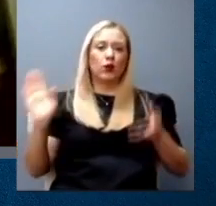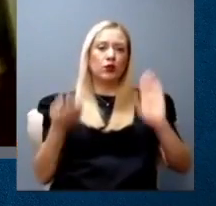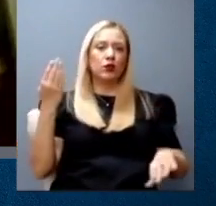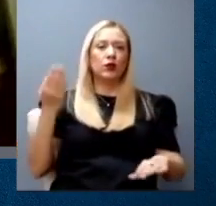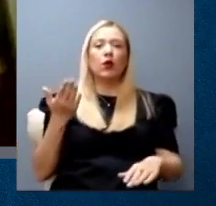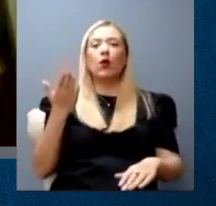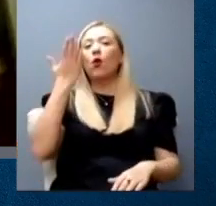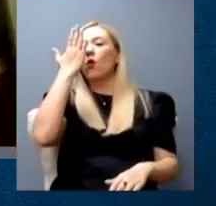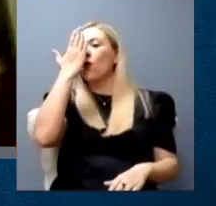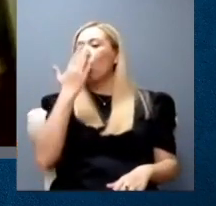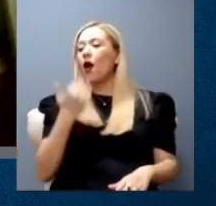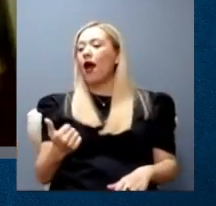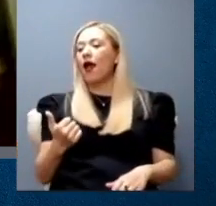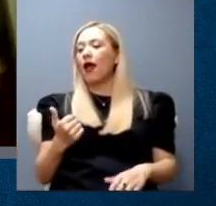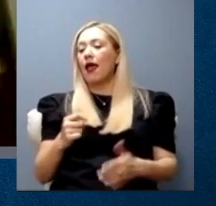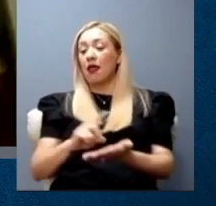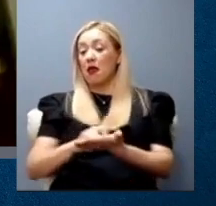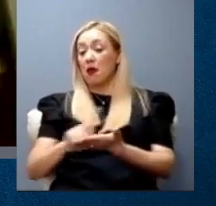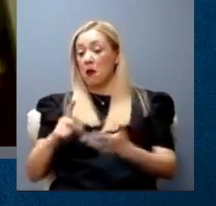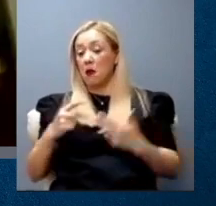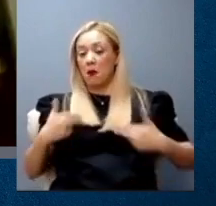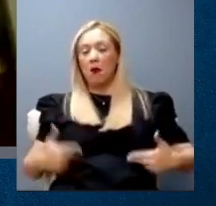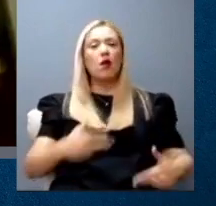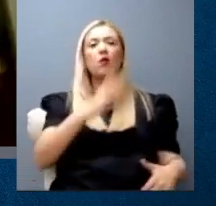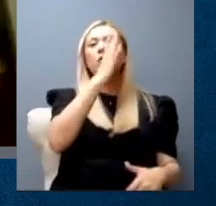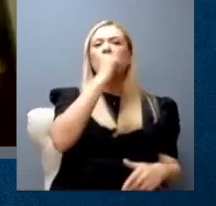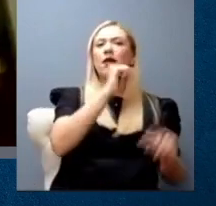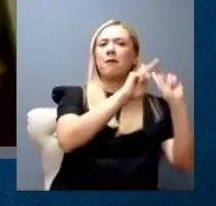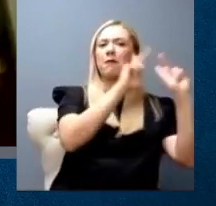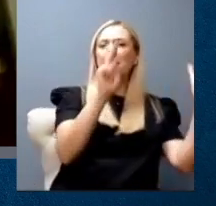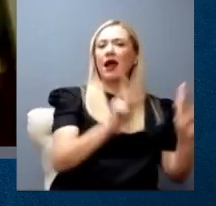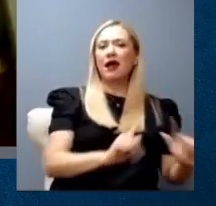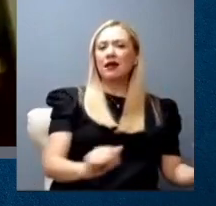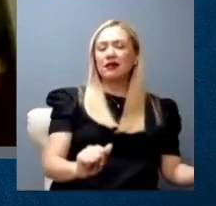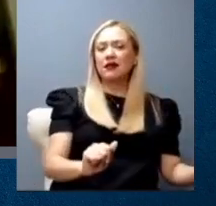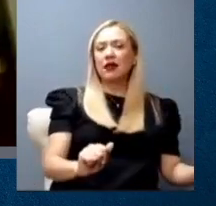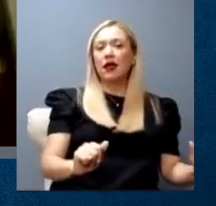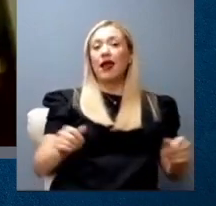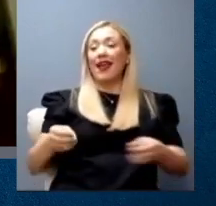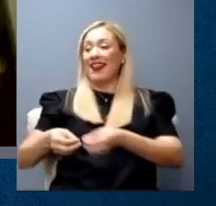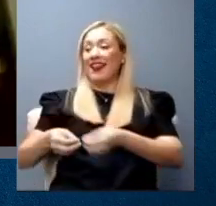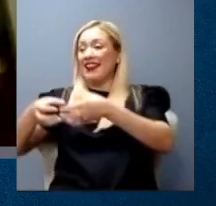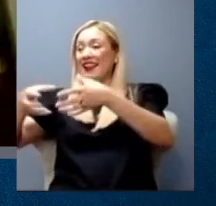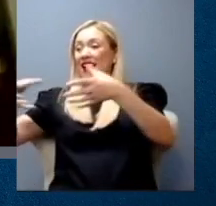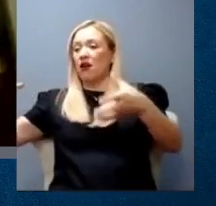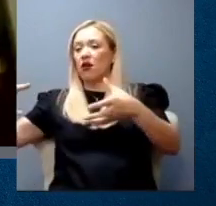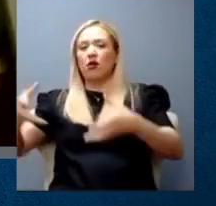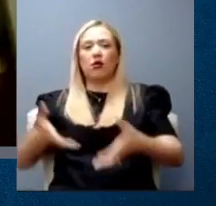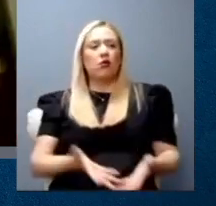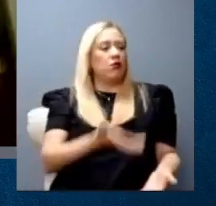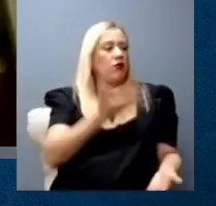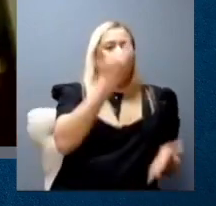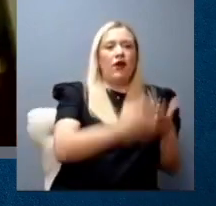derechos humanos y no hay paz sin desarrollo ni derechos humanos, en definitiva.